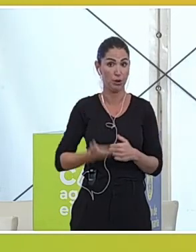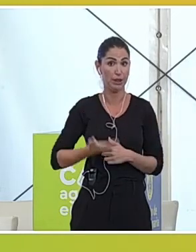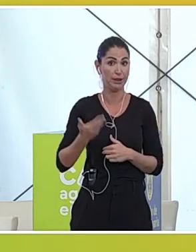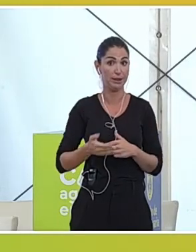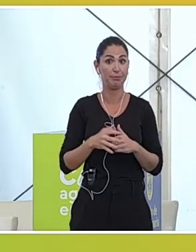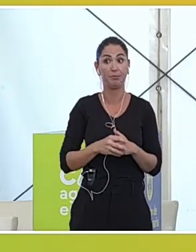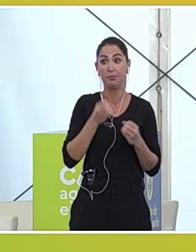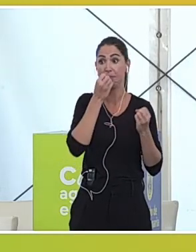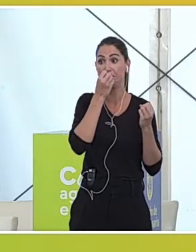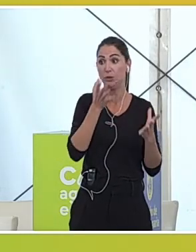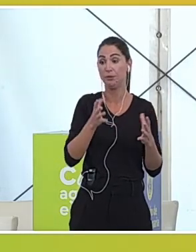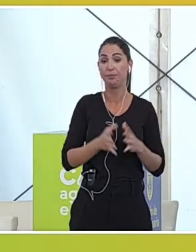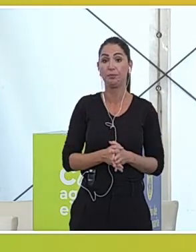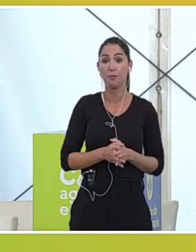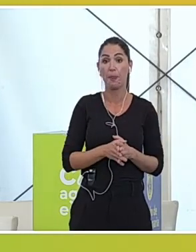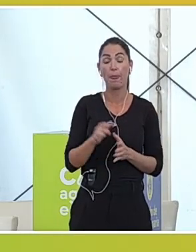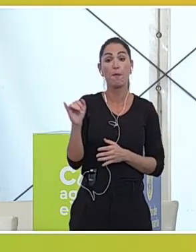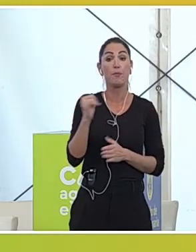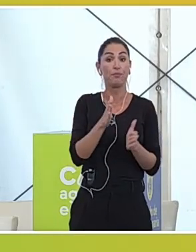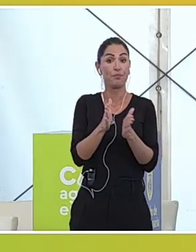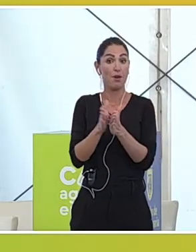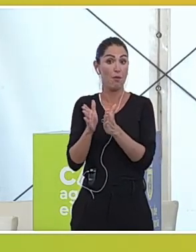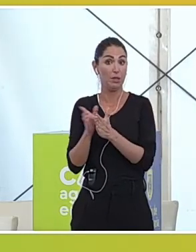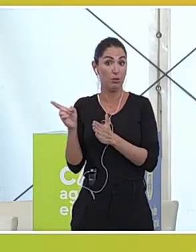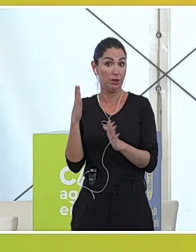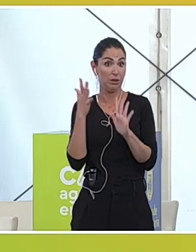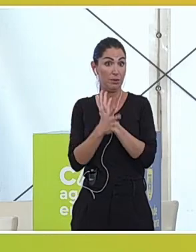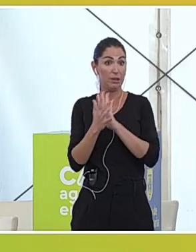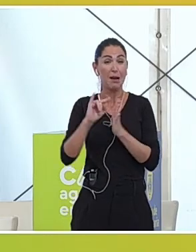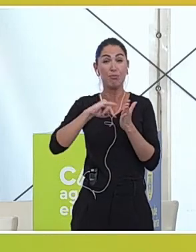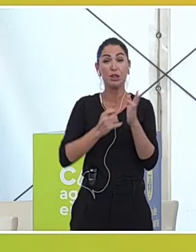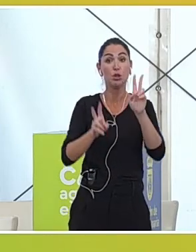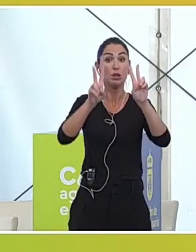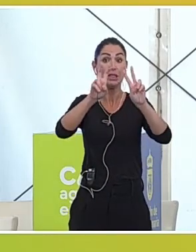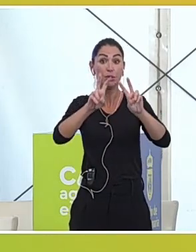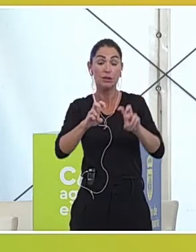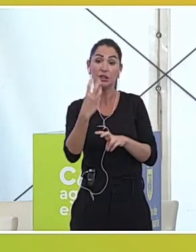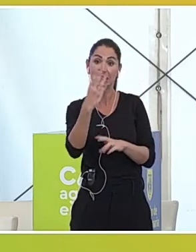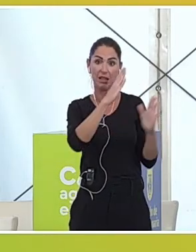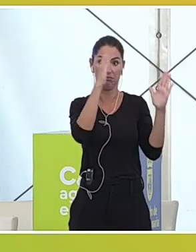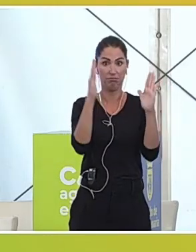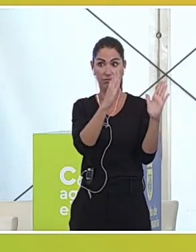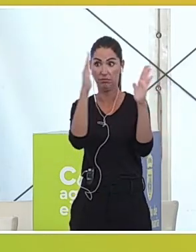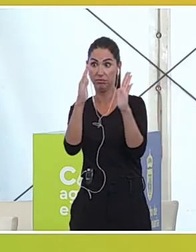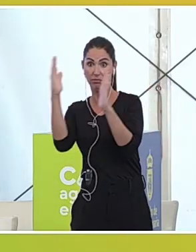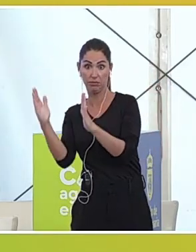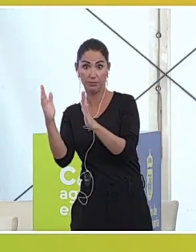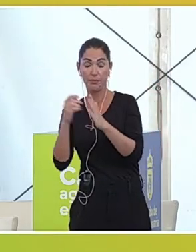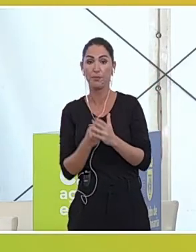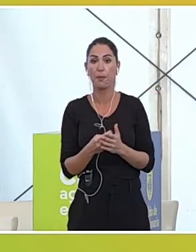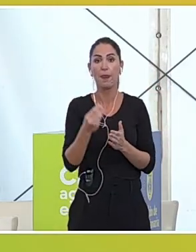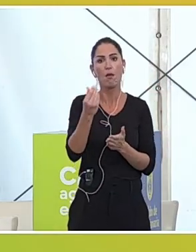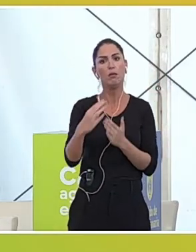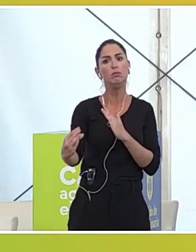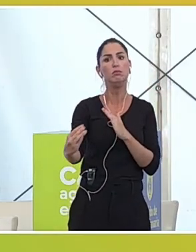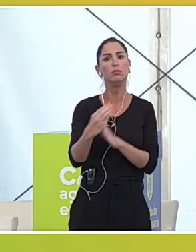Bueno, como bien explicaba Javier, el proyecto de investigación en sus 3 fases es cofinanciado por